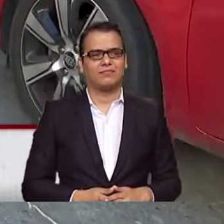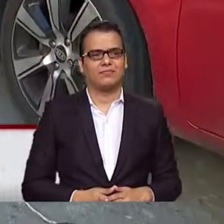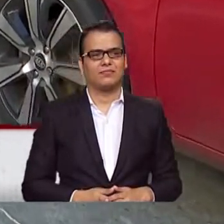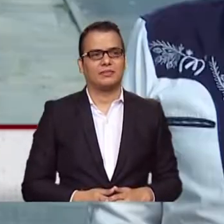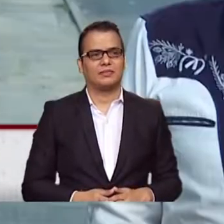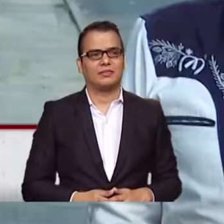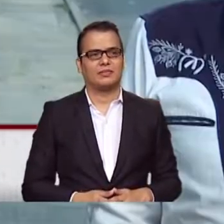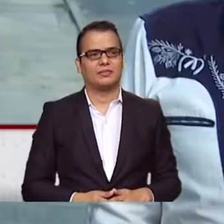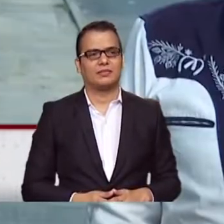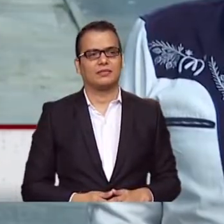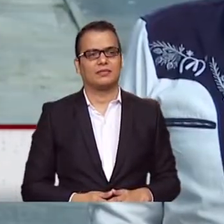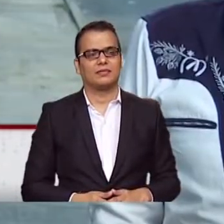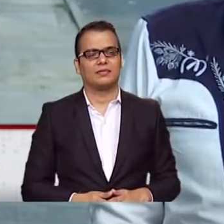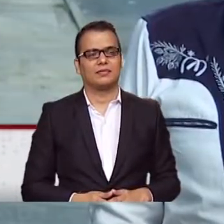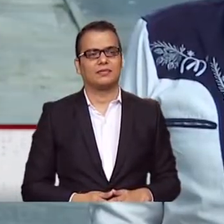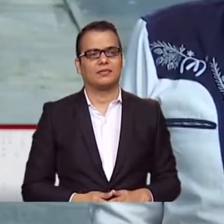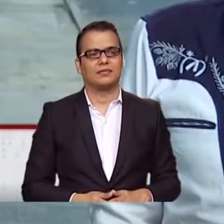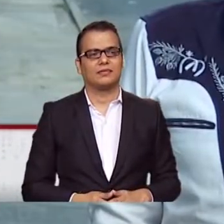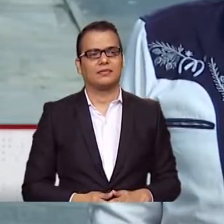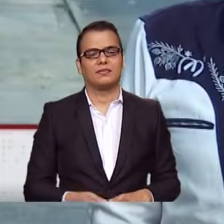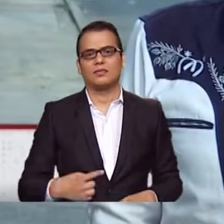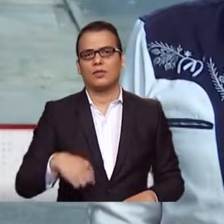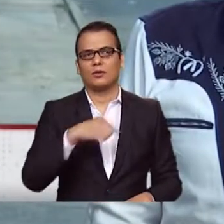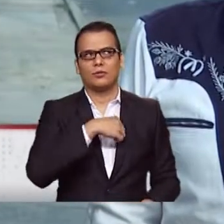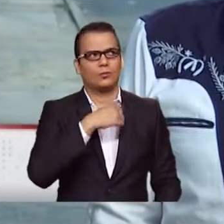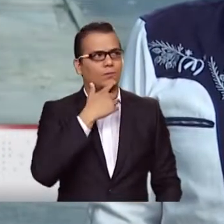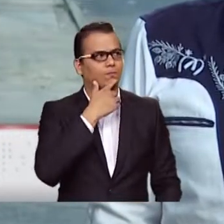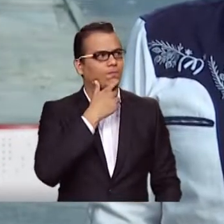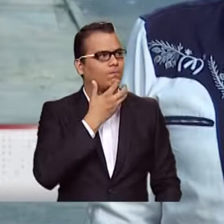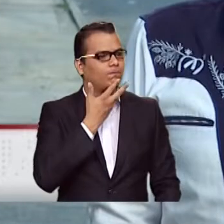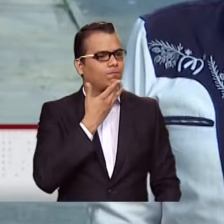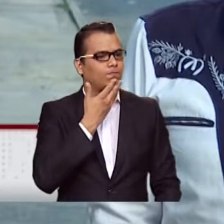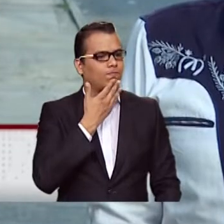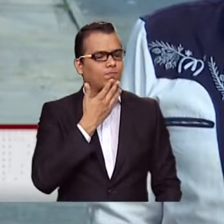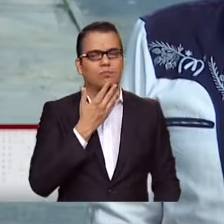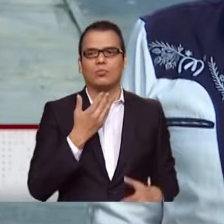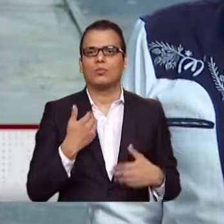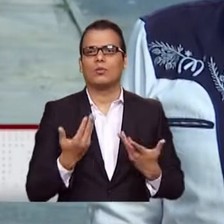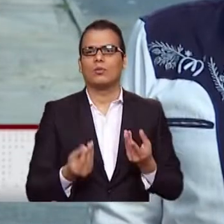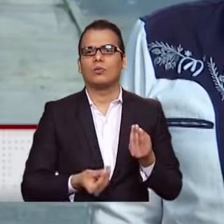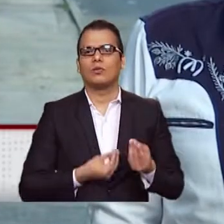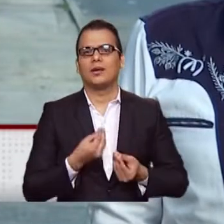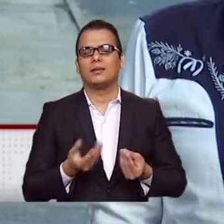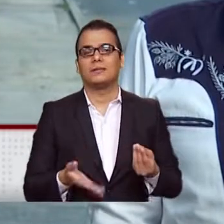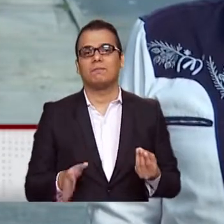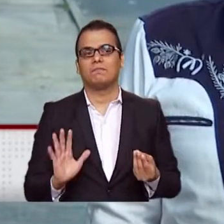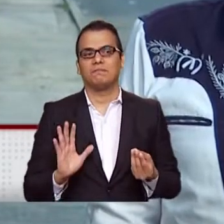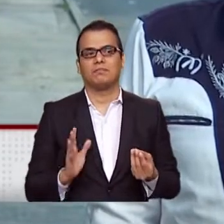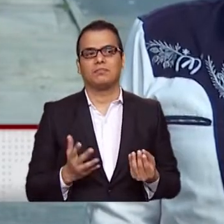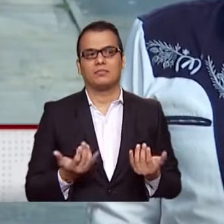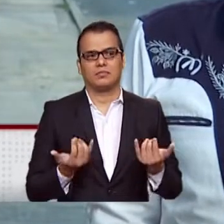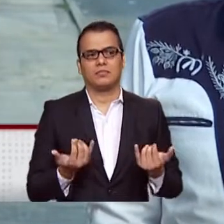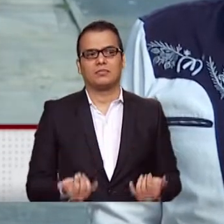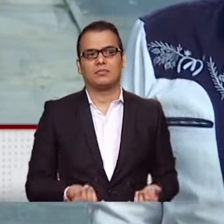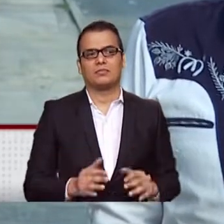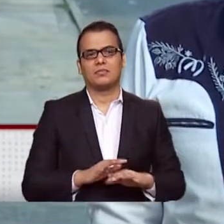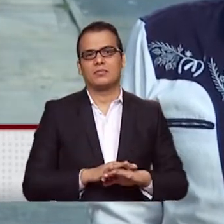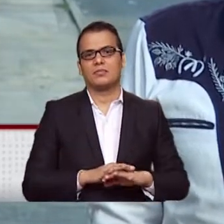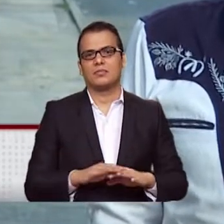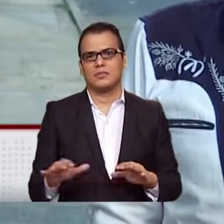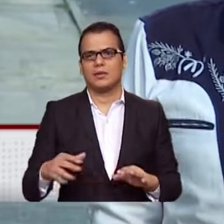aplausos. Cuando salimos no teníamos la más mínima idea de cómo iba a ser todo esto. Y hoy en día que ya tenemos días